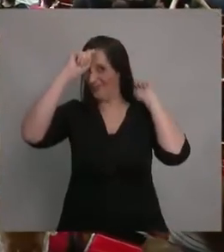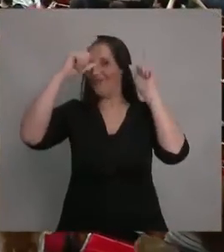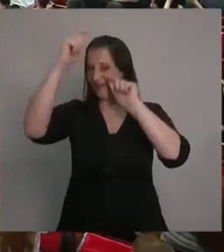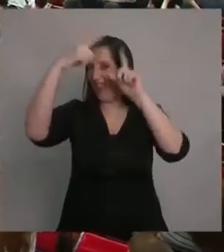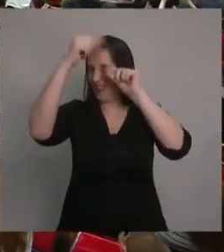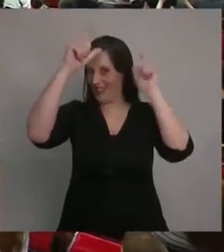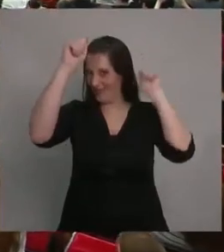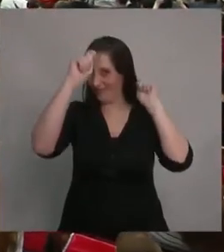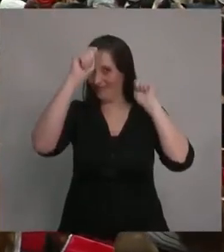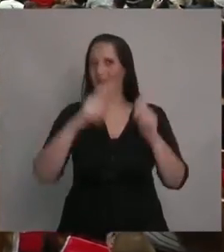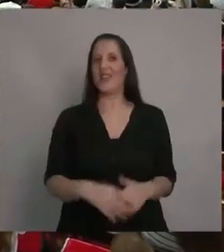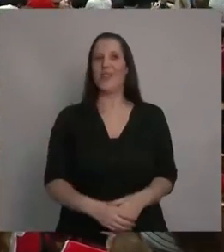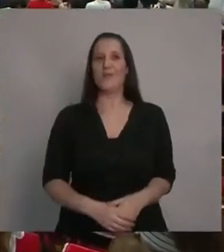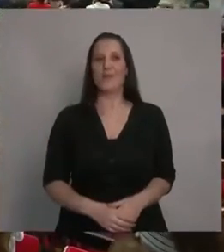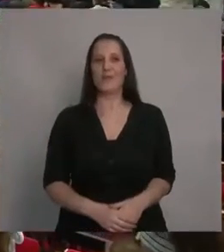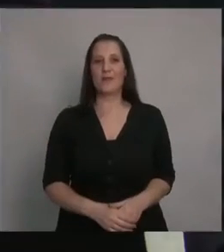Gracias.